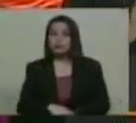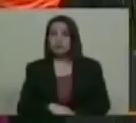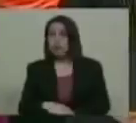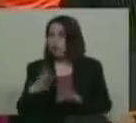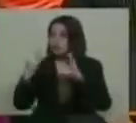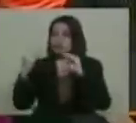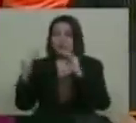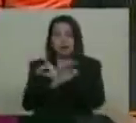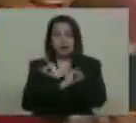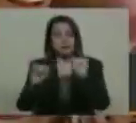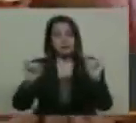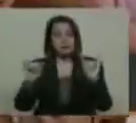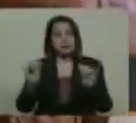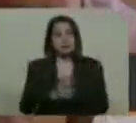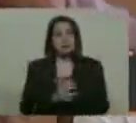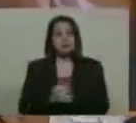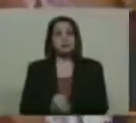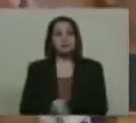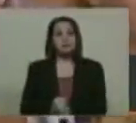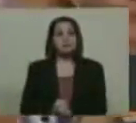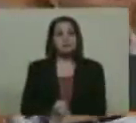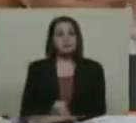más.